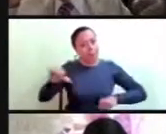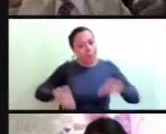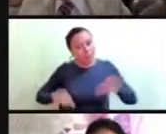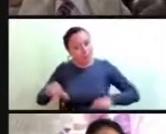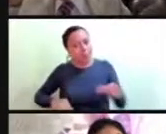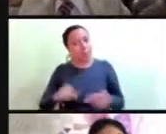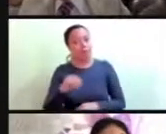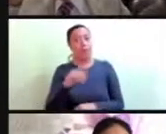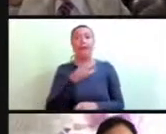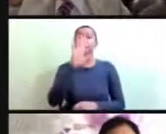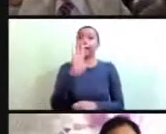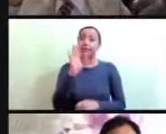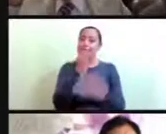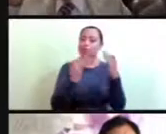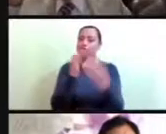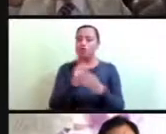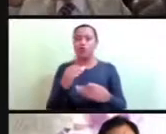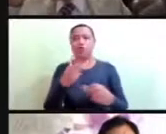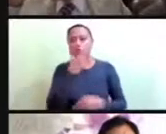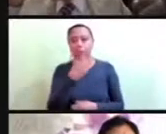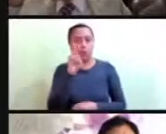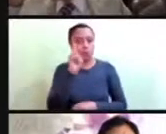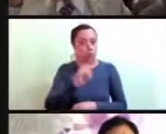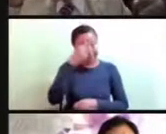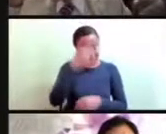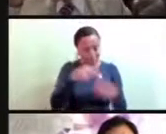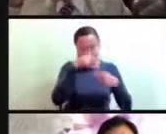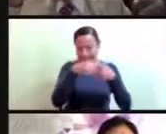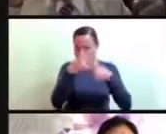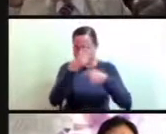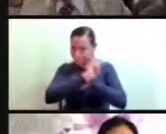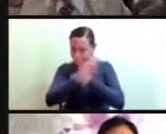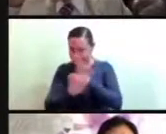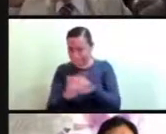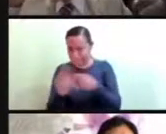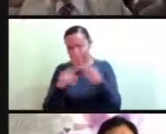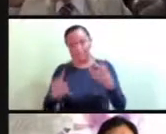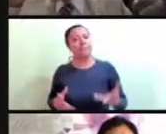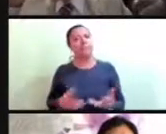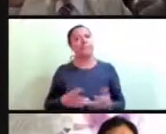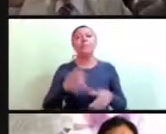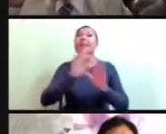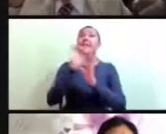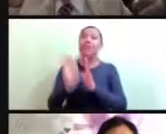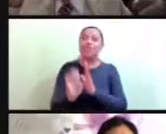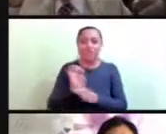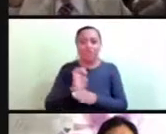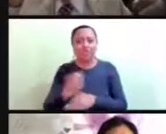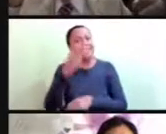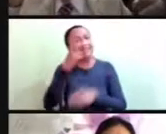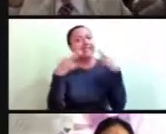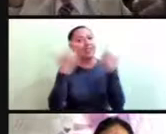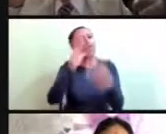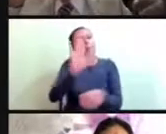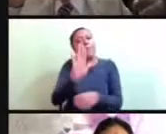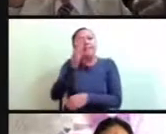mexicanos, entonces la ceremonia sería también una fiesta para celebrar los logros de extraordinarias y